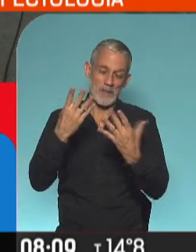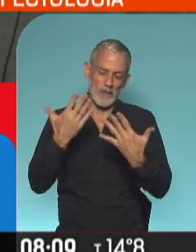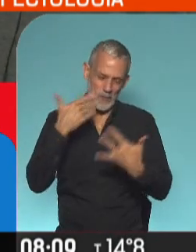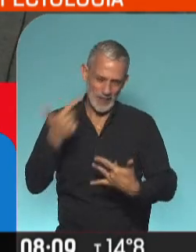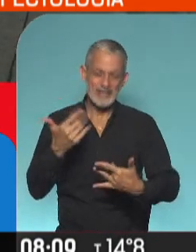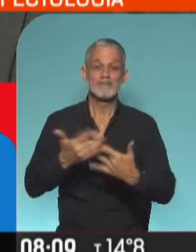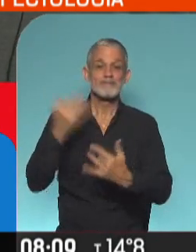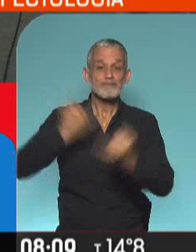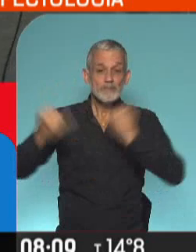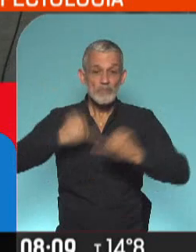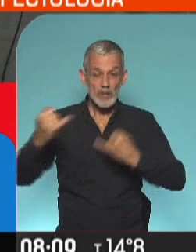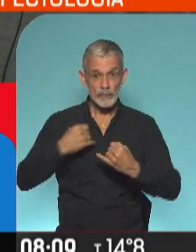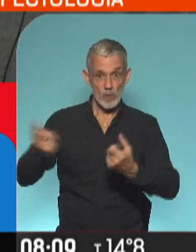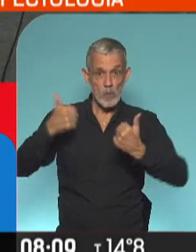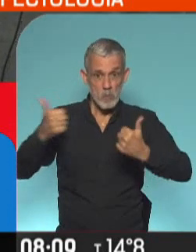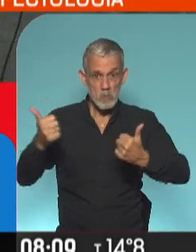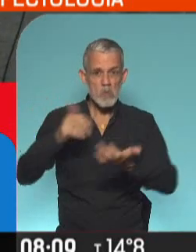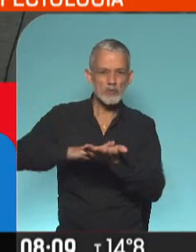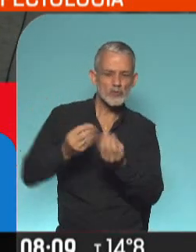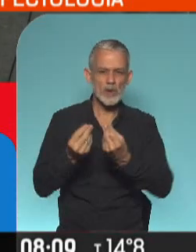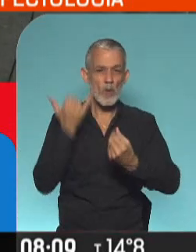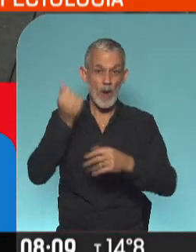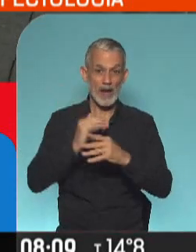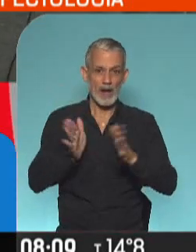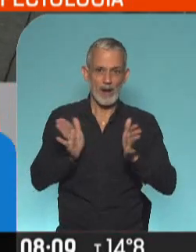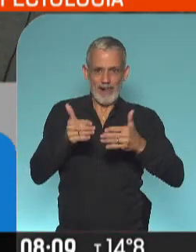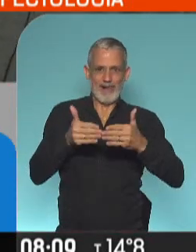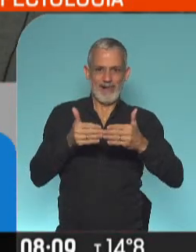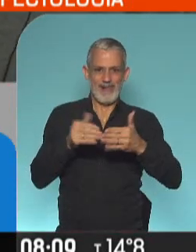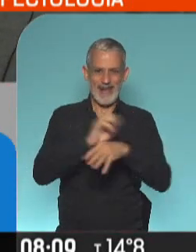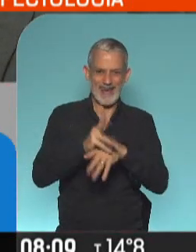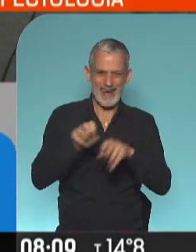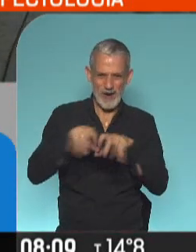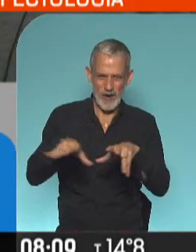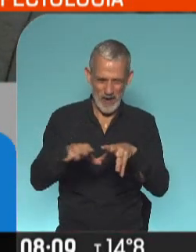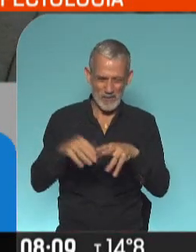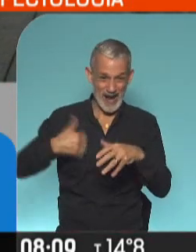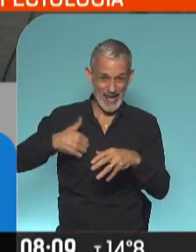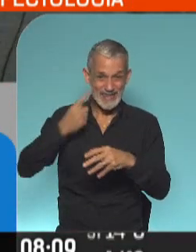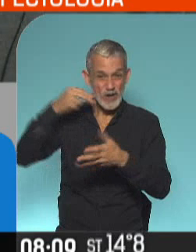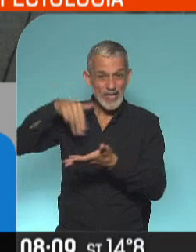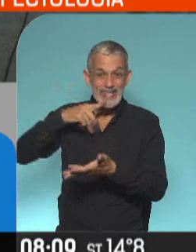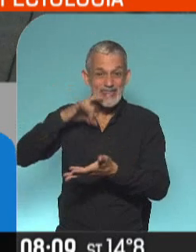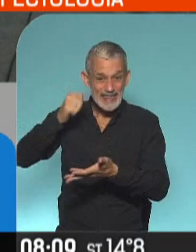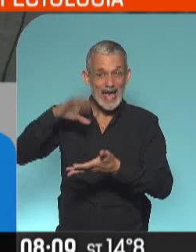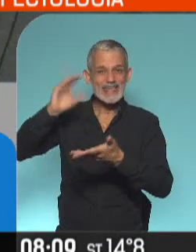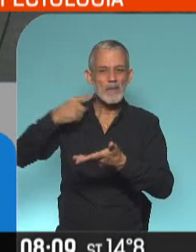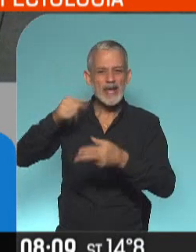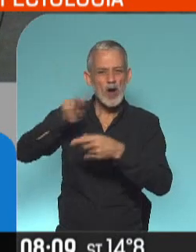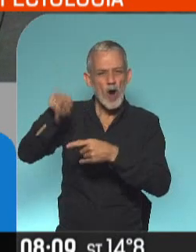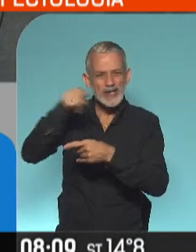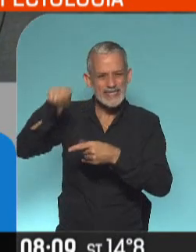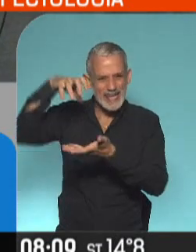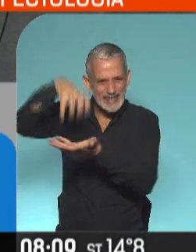de una información alentadora relacionada con la neutralización del virus por parte de investigadores argentinos del INTA y del CONICET, pero también